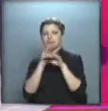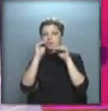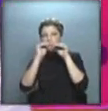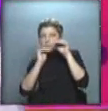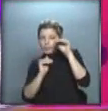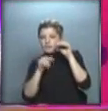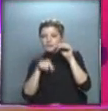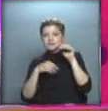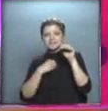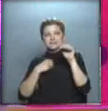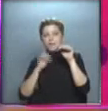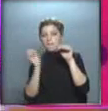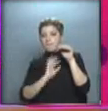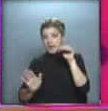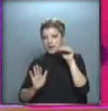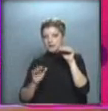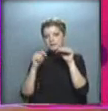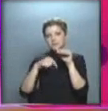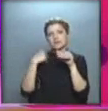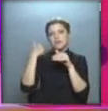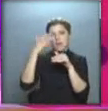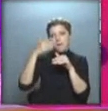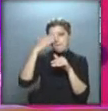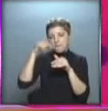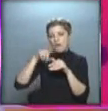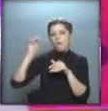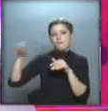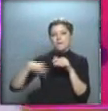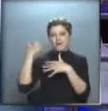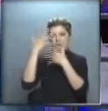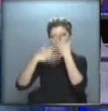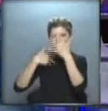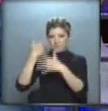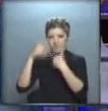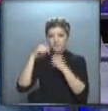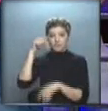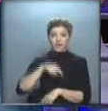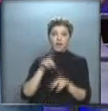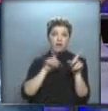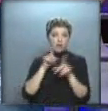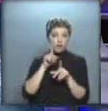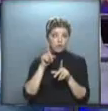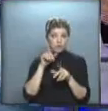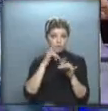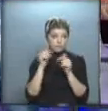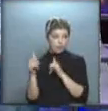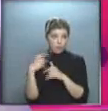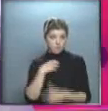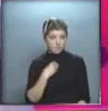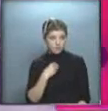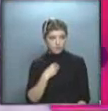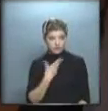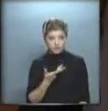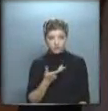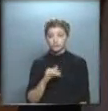como una crispación, te empezás a sentir molesto, y esa molestia termina generando violencia, termina generando conflicto. Acá hay muchos chicos que entonces están molestos. La mayoría, crispados. Porque el ideal no existe,